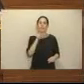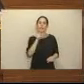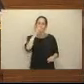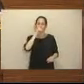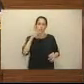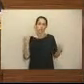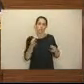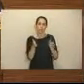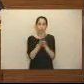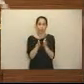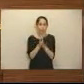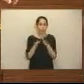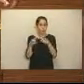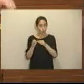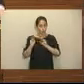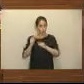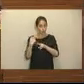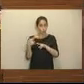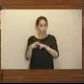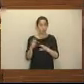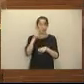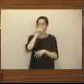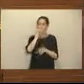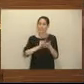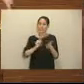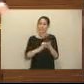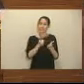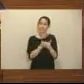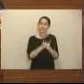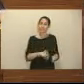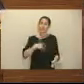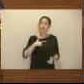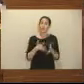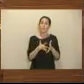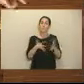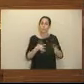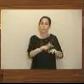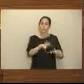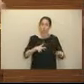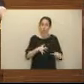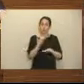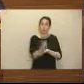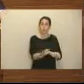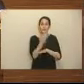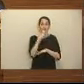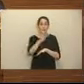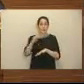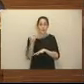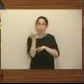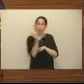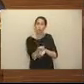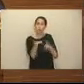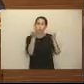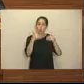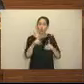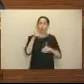sus compañeros de partido, recuérdele a su secretario general que no tienen la mayoría amplia y reforzada y que sin el concurso del Partido Popular ustedes no van